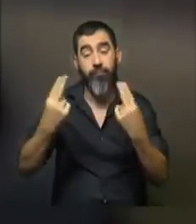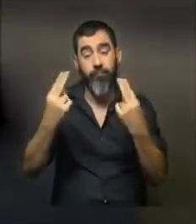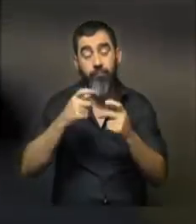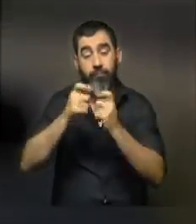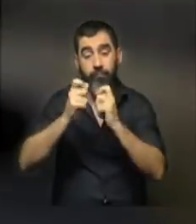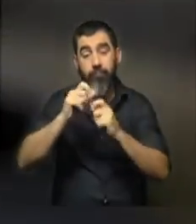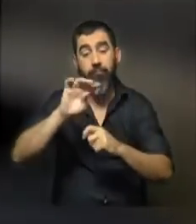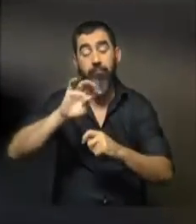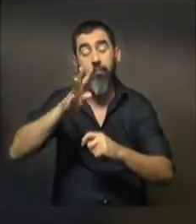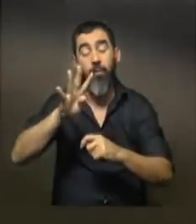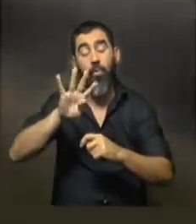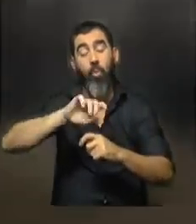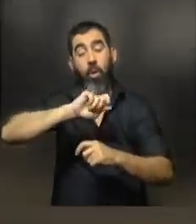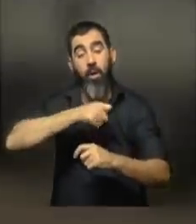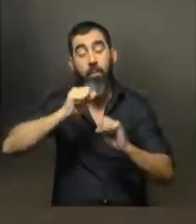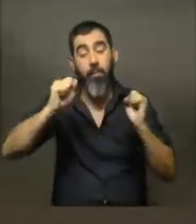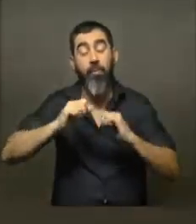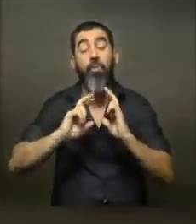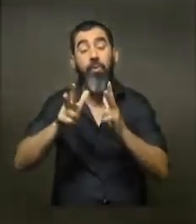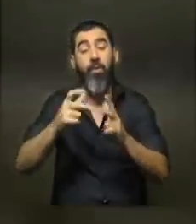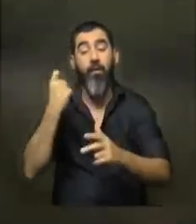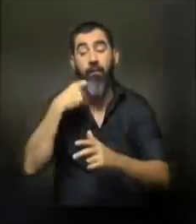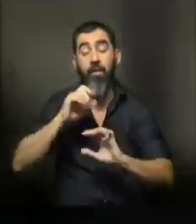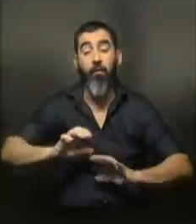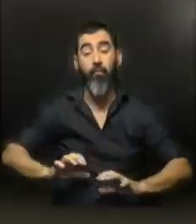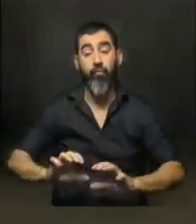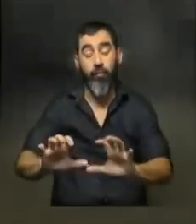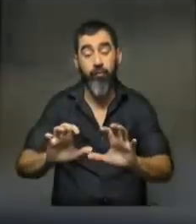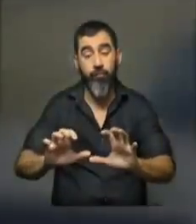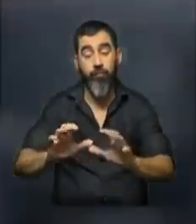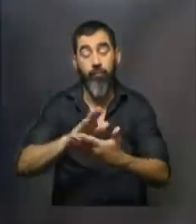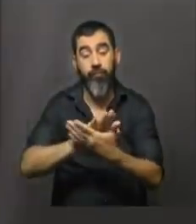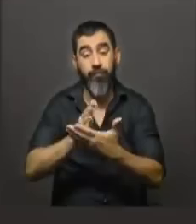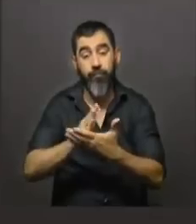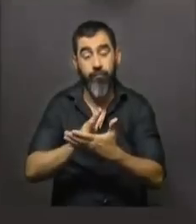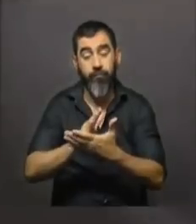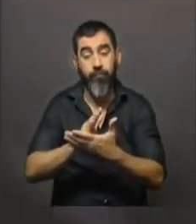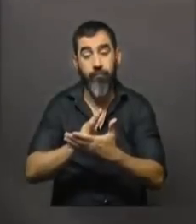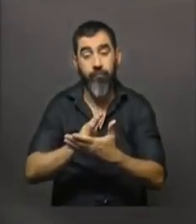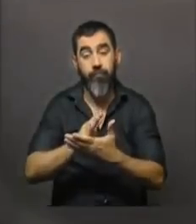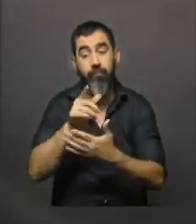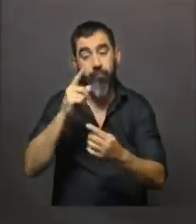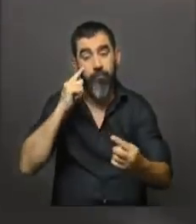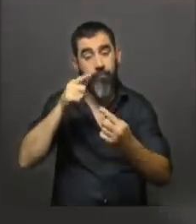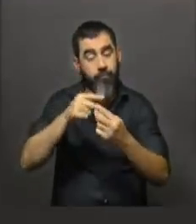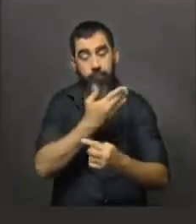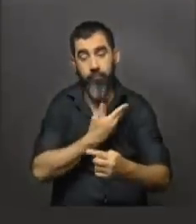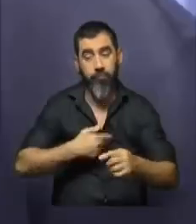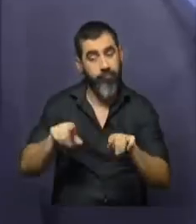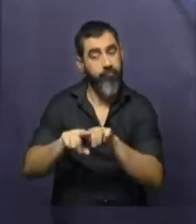entrevista con Canal 4 de Paysandú, señalando incluso que la falta de funcionarios en los pasos de frontera es funcional al objetivo que tiene el